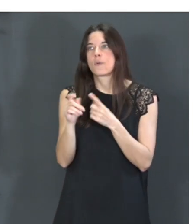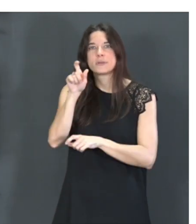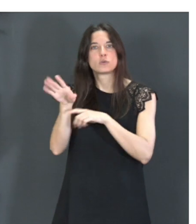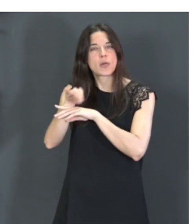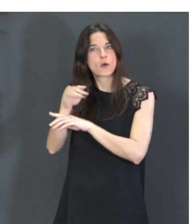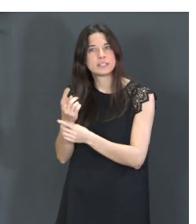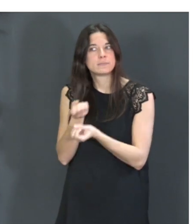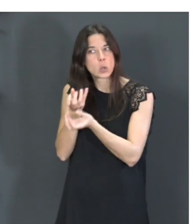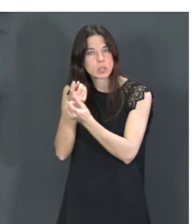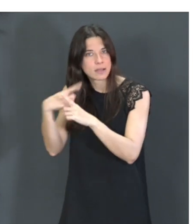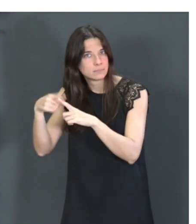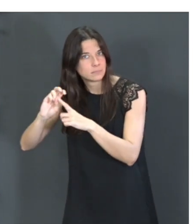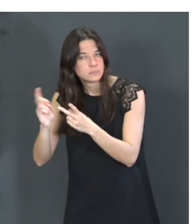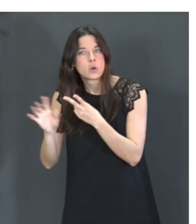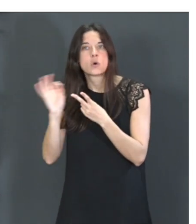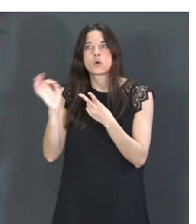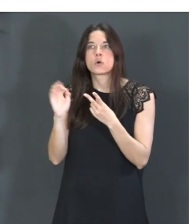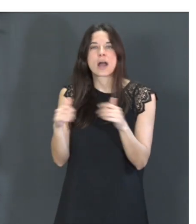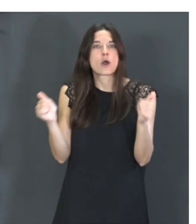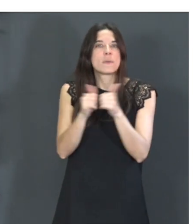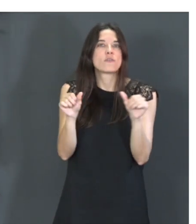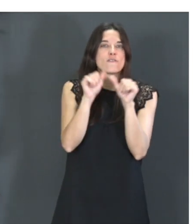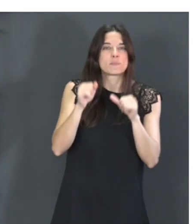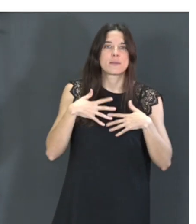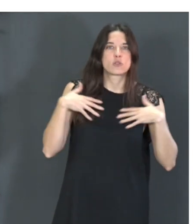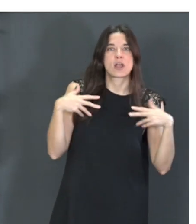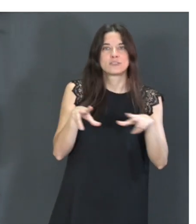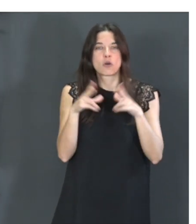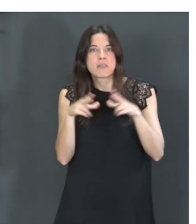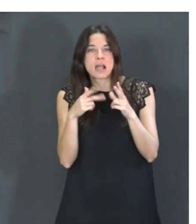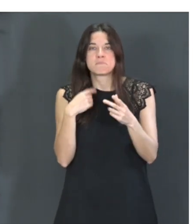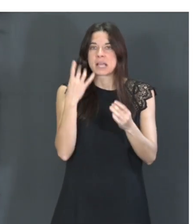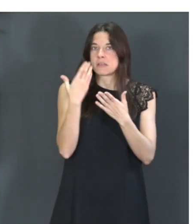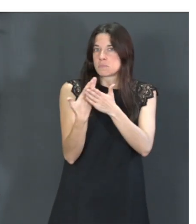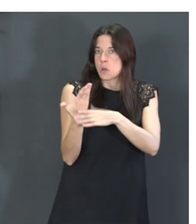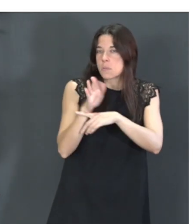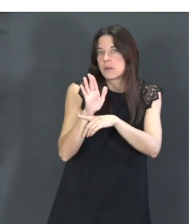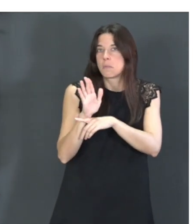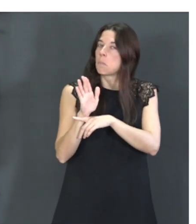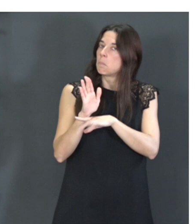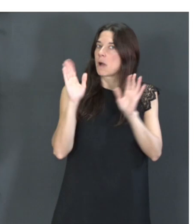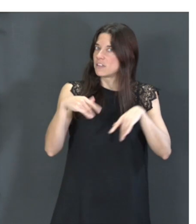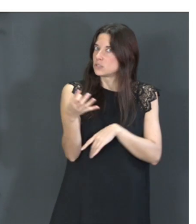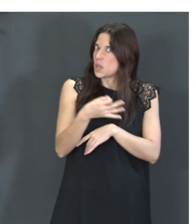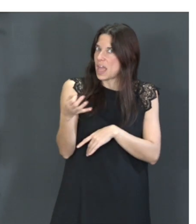cuidadores, acompañar emocional, socialmente y proponer actividades, pues eso sería lo ideal y lo que esperamos llegar en el